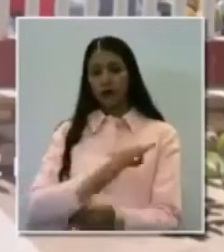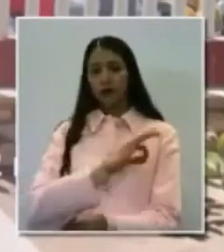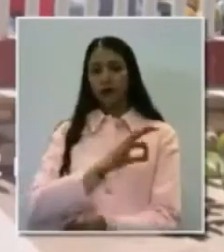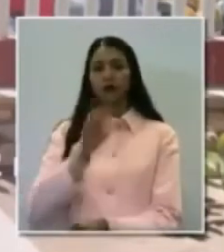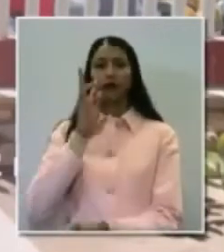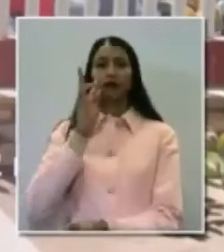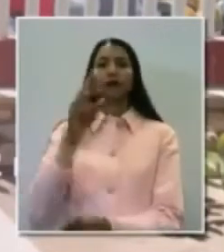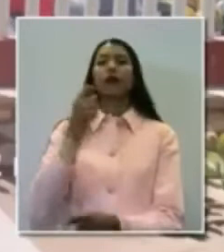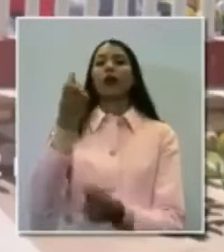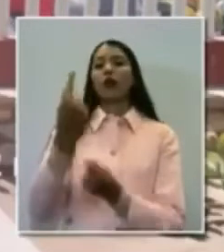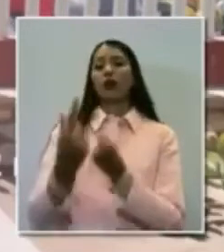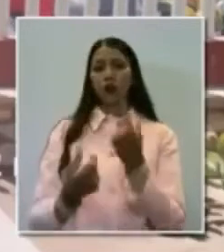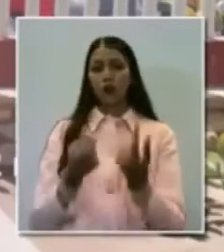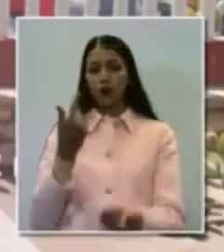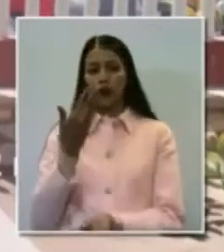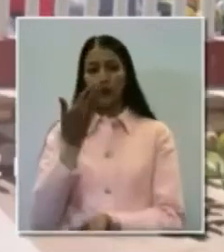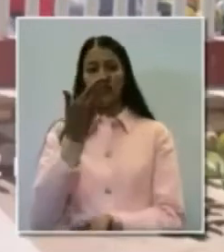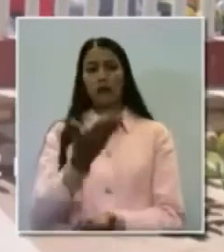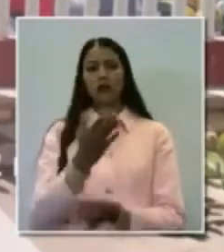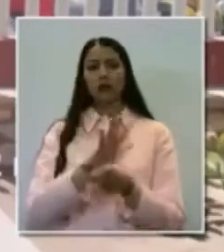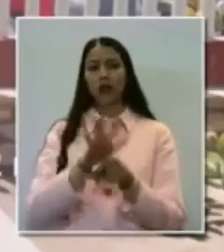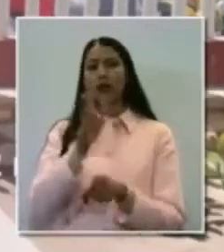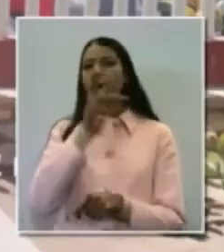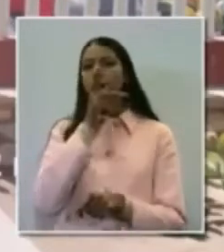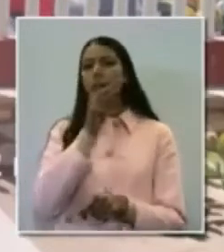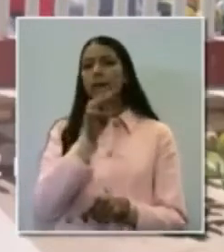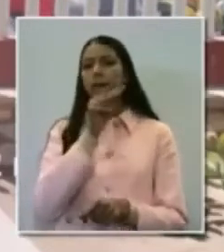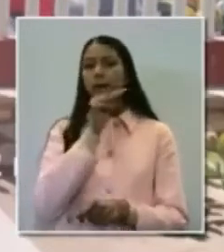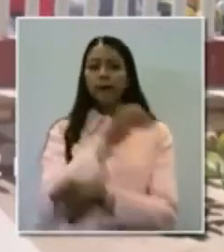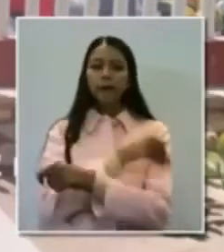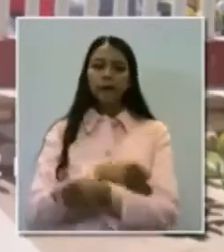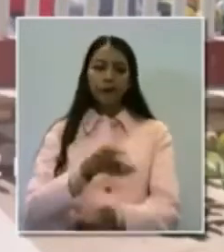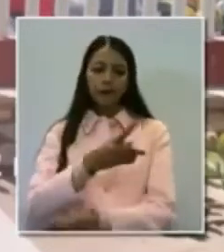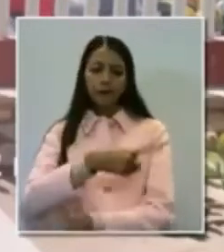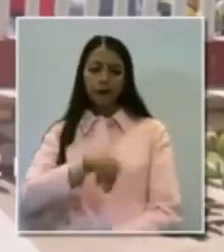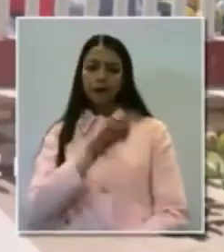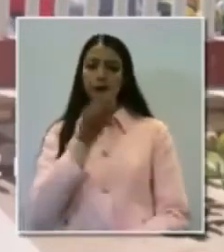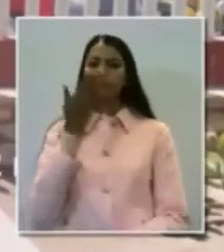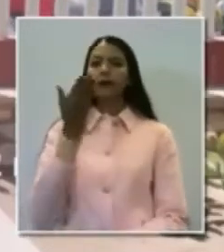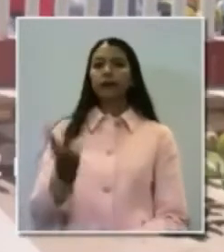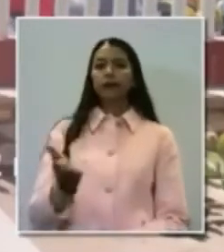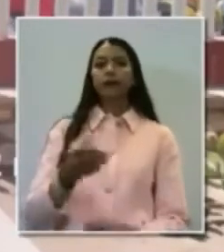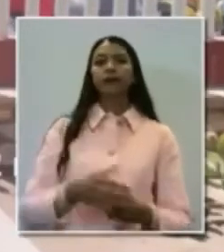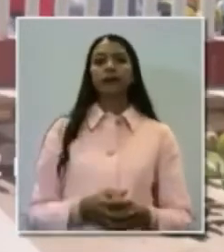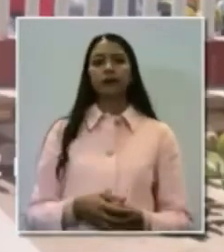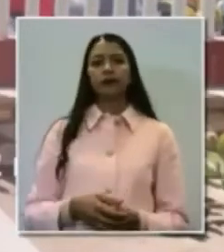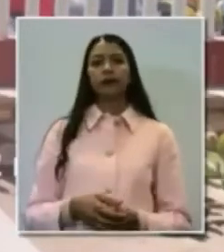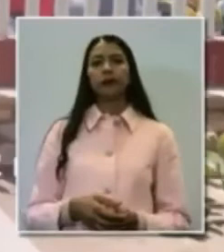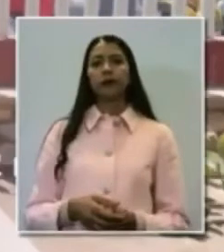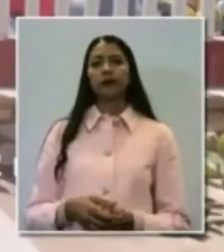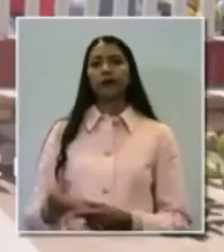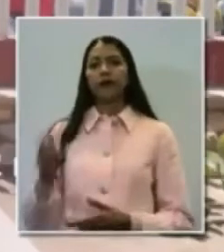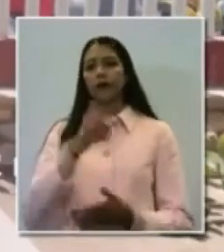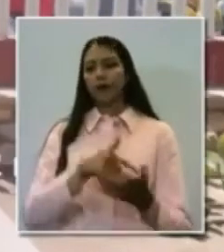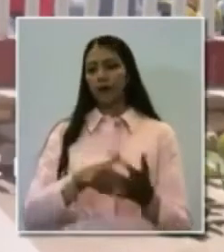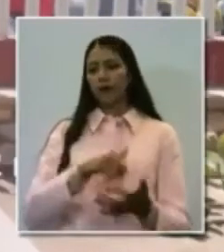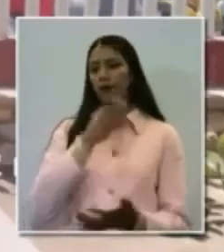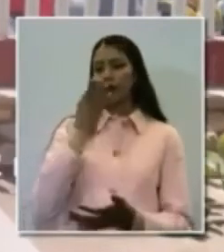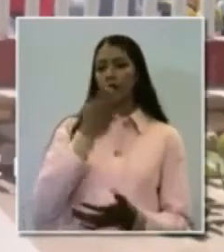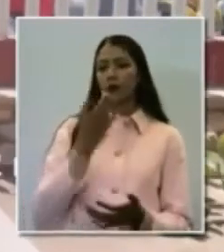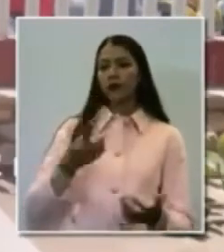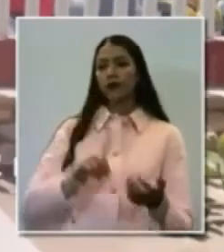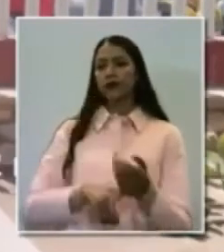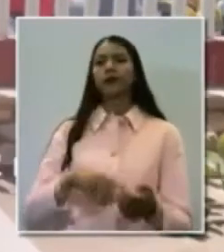que hay algunas peticiones de padres de familia quienes solicitan que los espacios en las escuelas y que sus